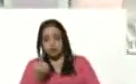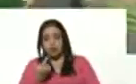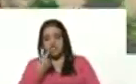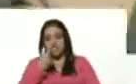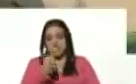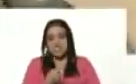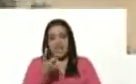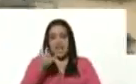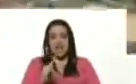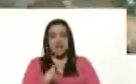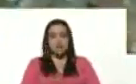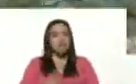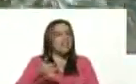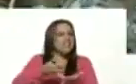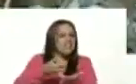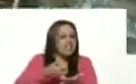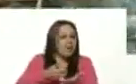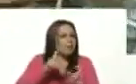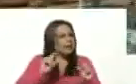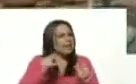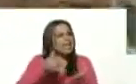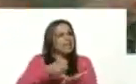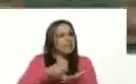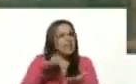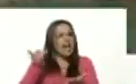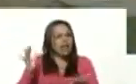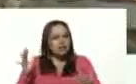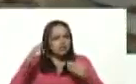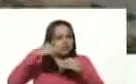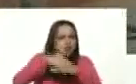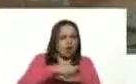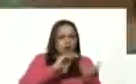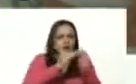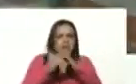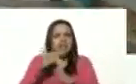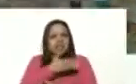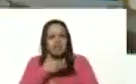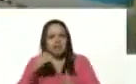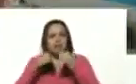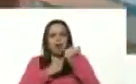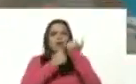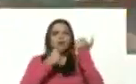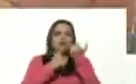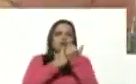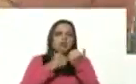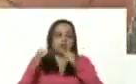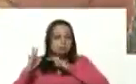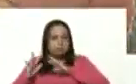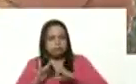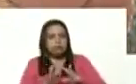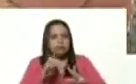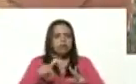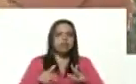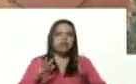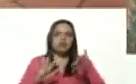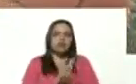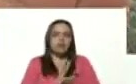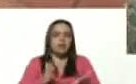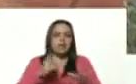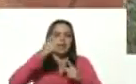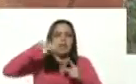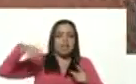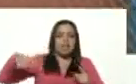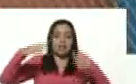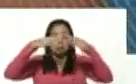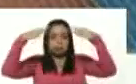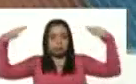tenemos una debilidad, una pequeña debilidad que arropa nuestra comuna y queremos que nos apoye y se aboque, y es el tendido eléctrico que